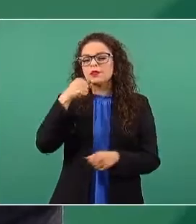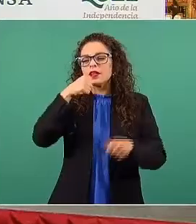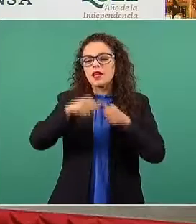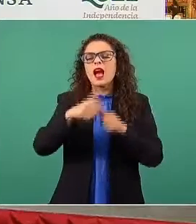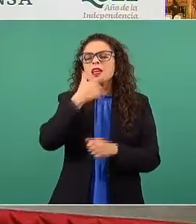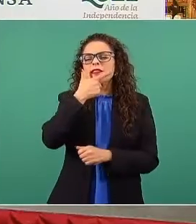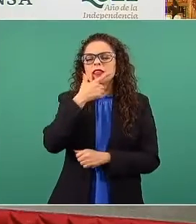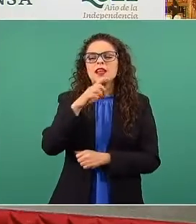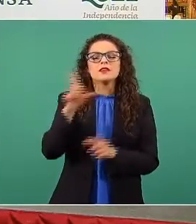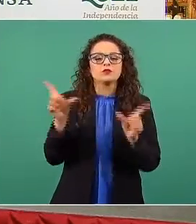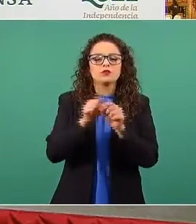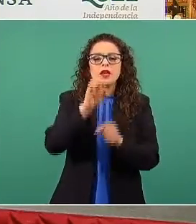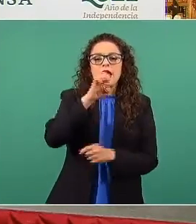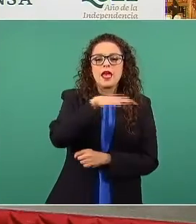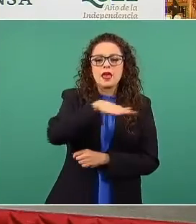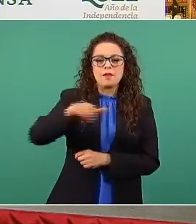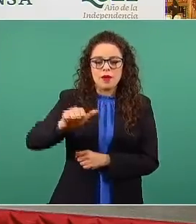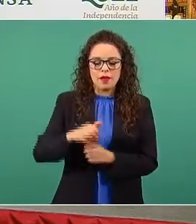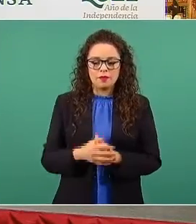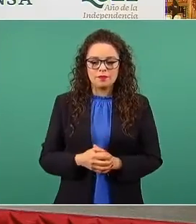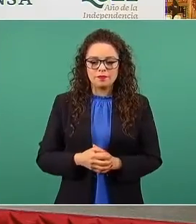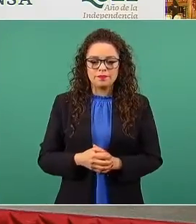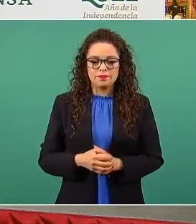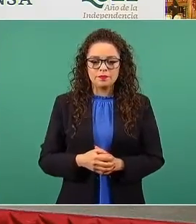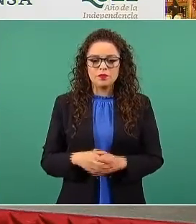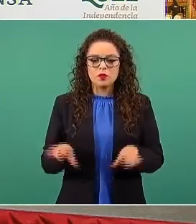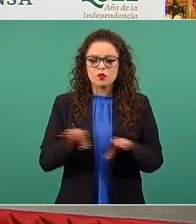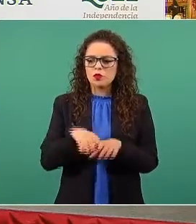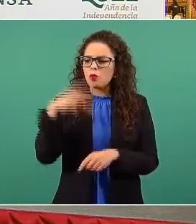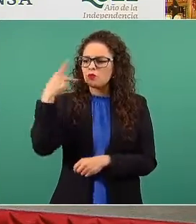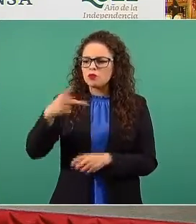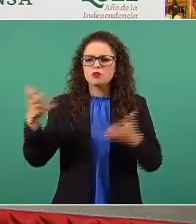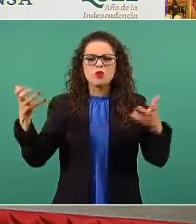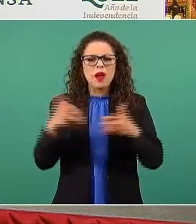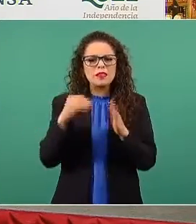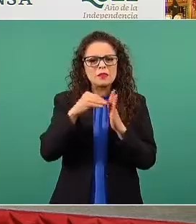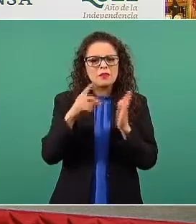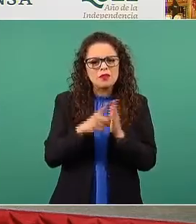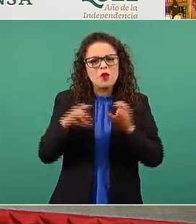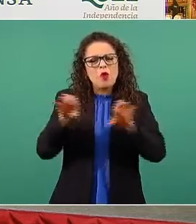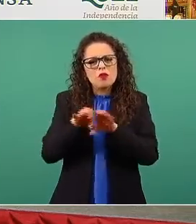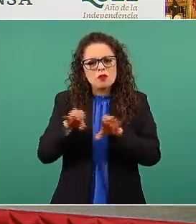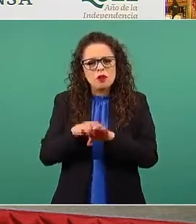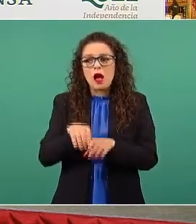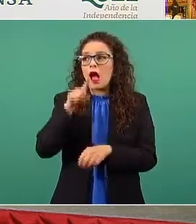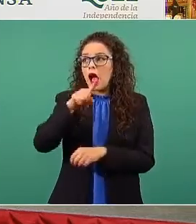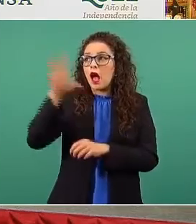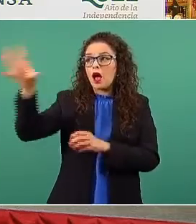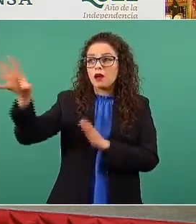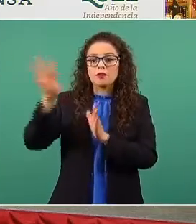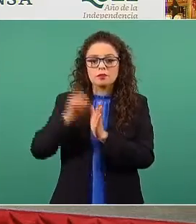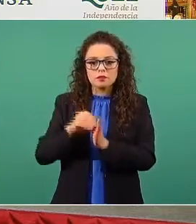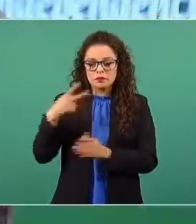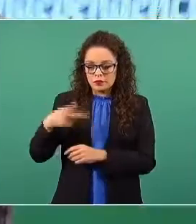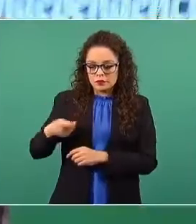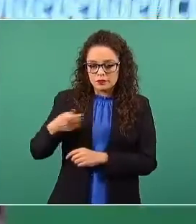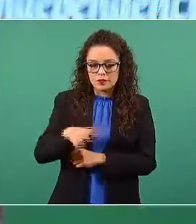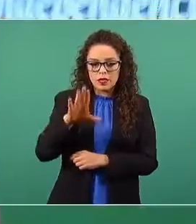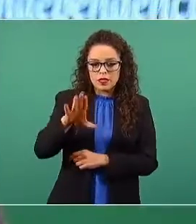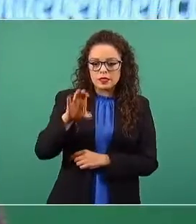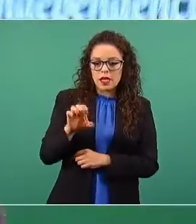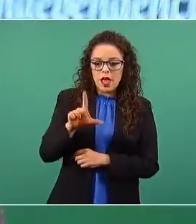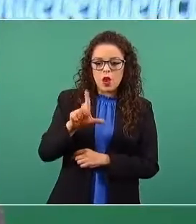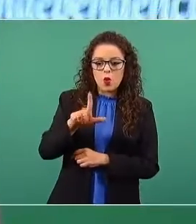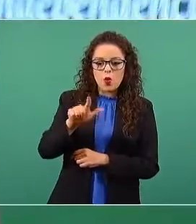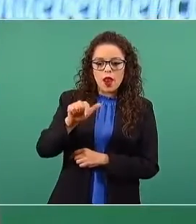y utilizar los estándares de práctica. Los incorporó en lo que él le llama células estratégicas, es un modo